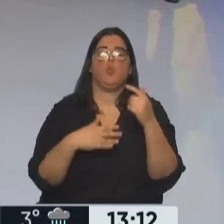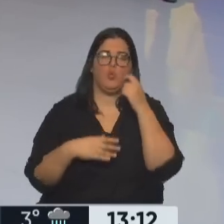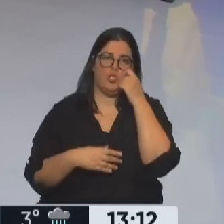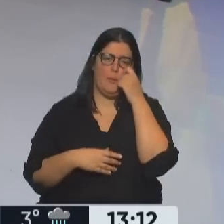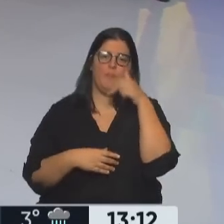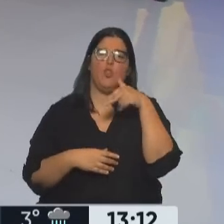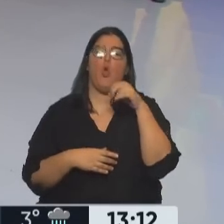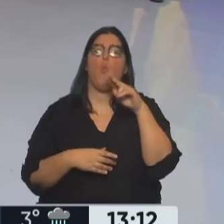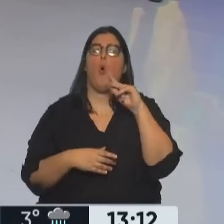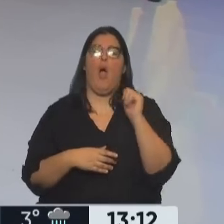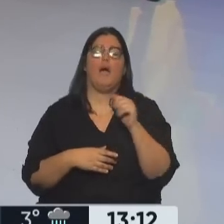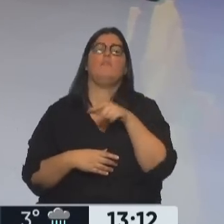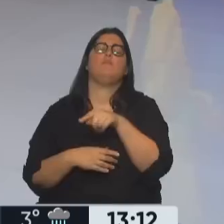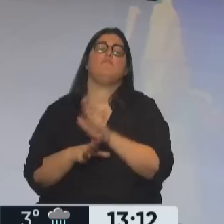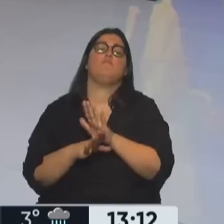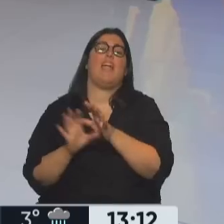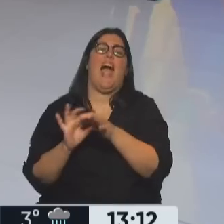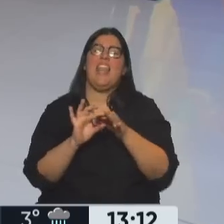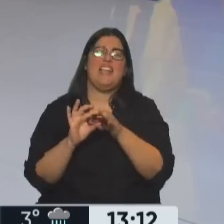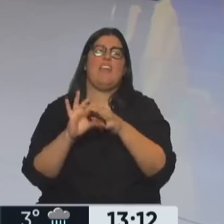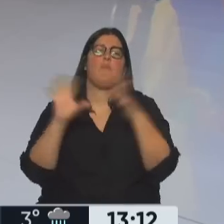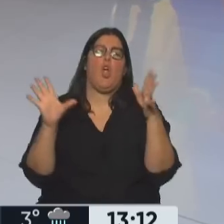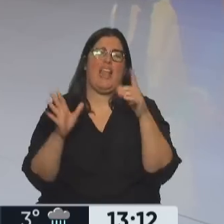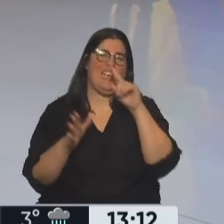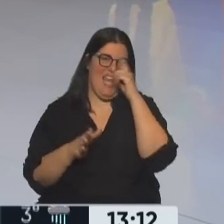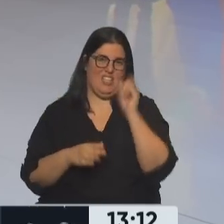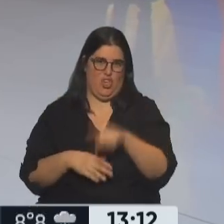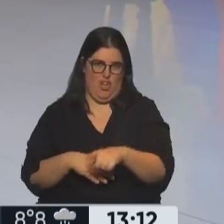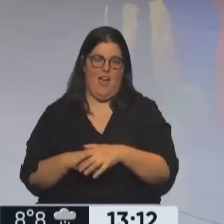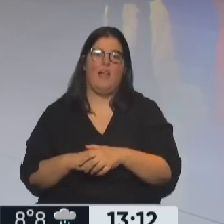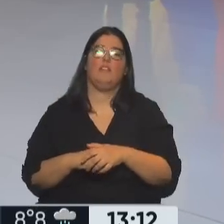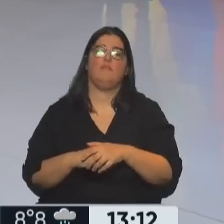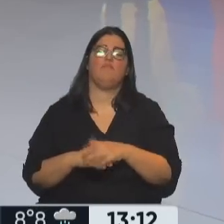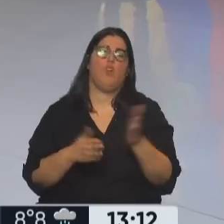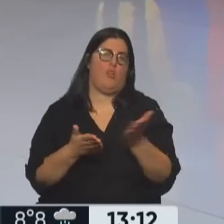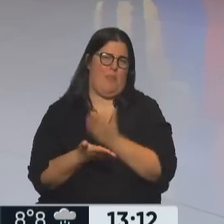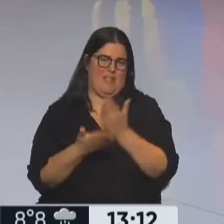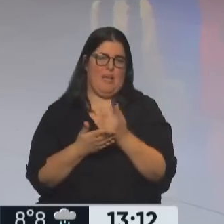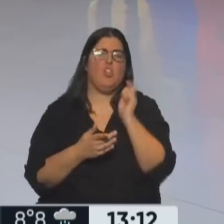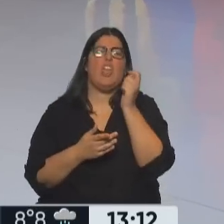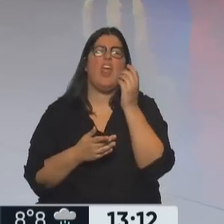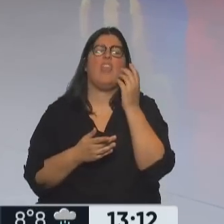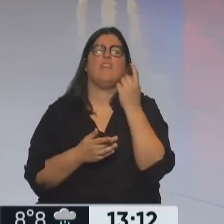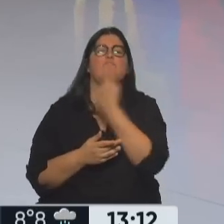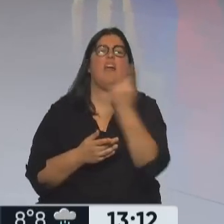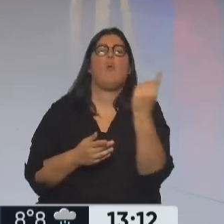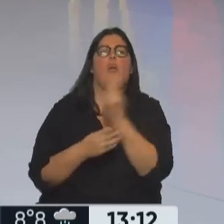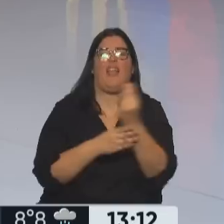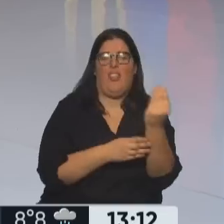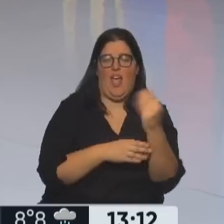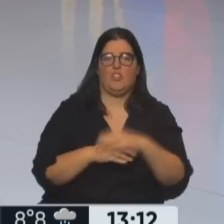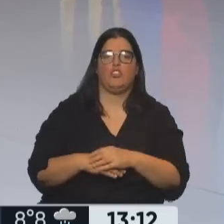la Alianza Acción Democrática Nacional. Parte de los candidatos los seguimos repasando a estos 8 candidatos. Bueno,